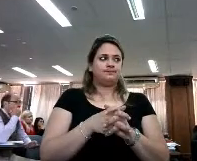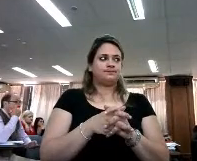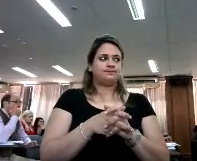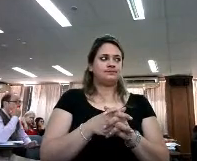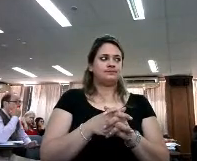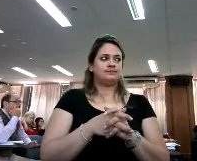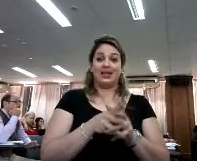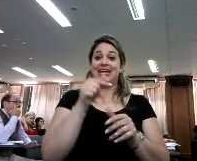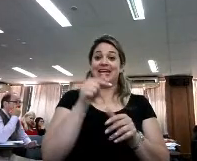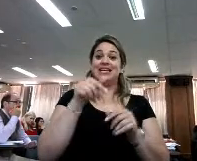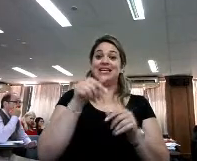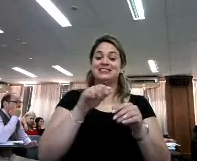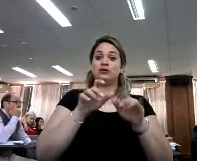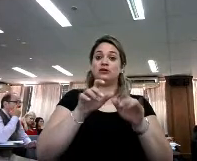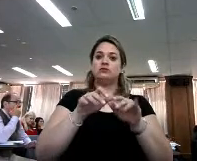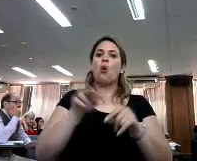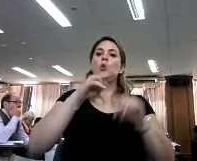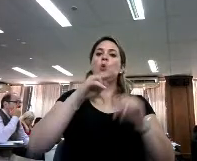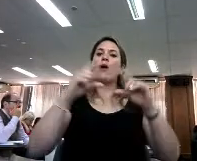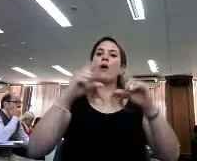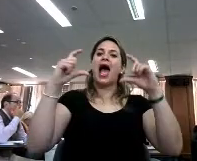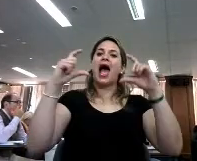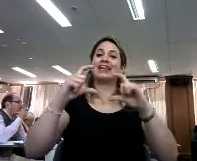en Sci-Hub buscas un artículo